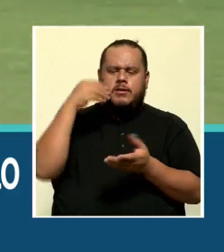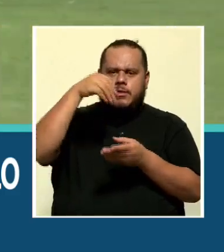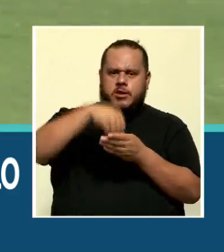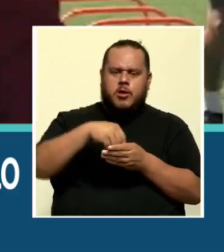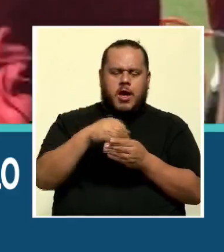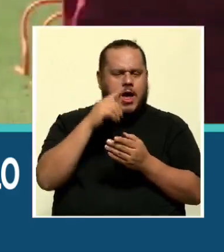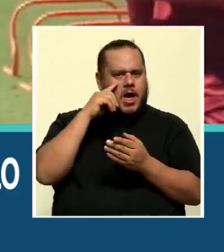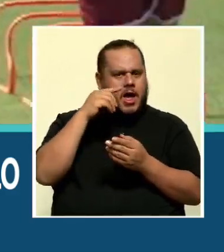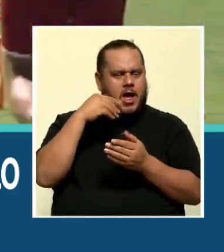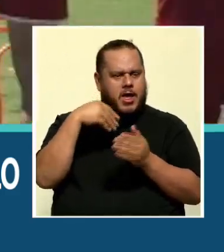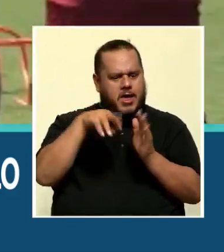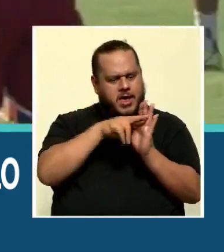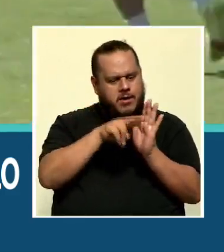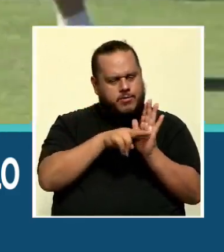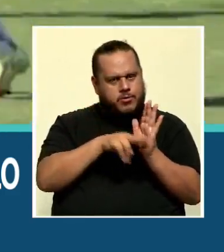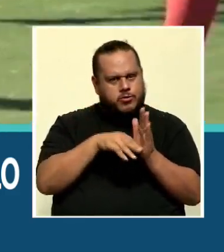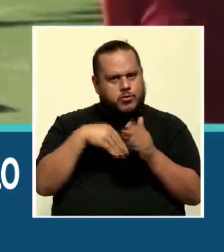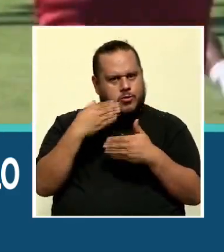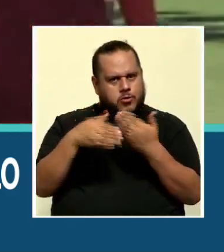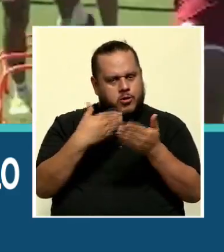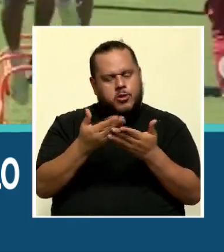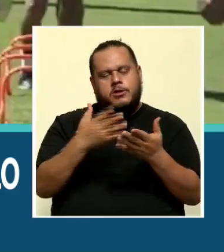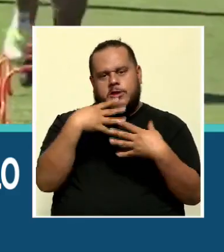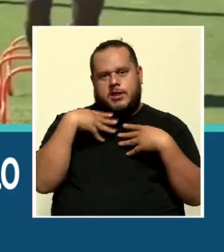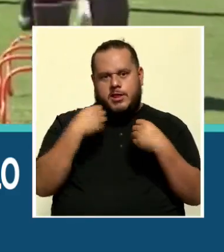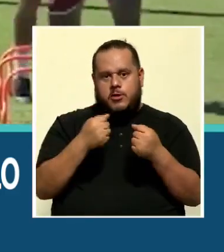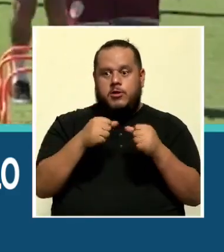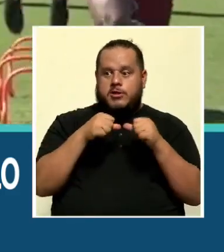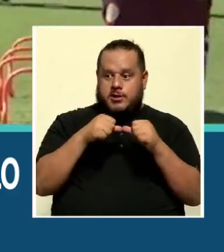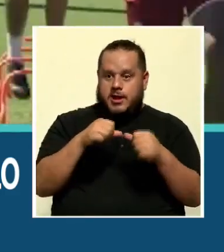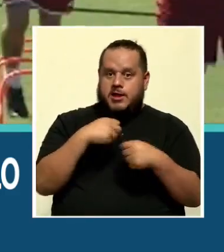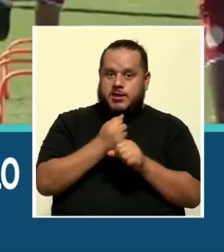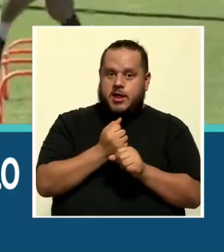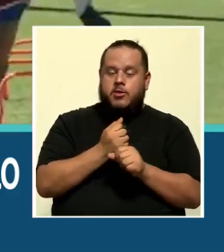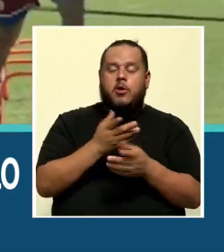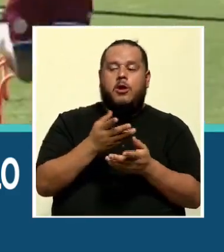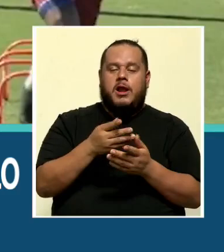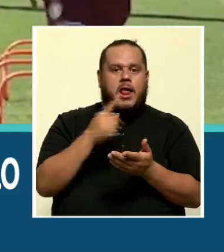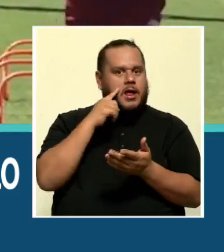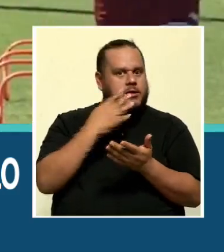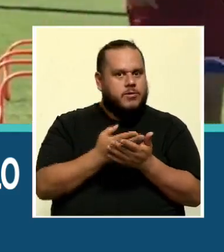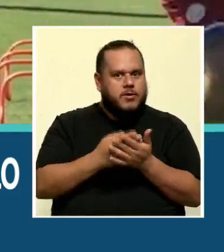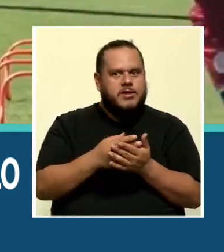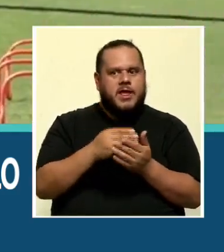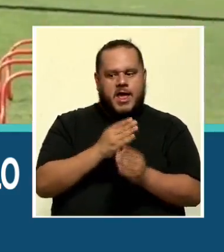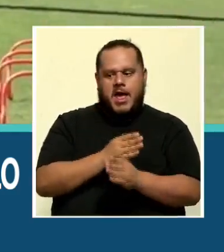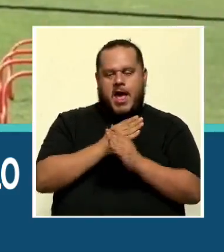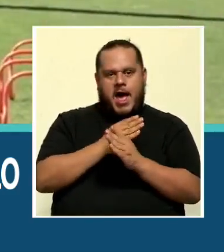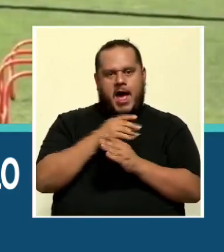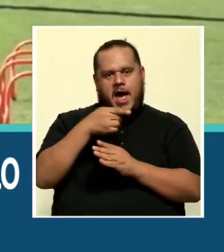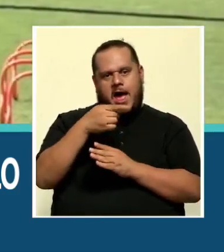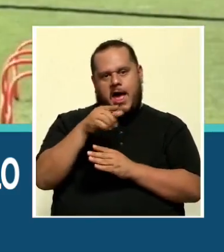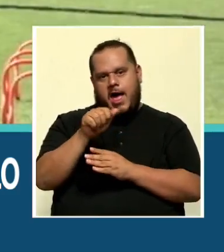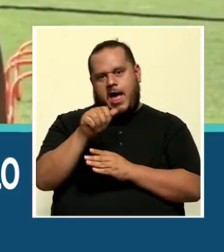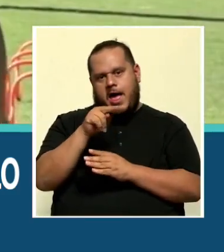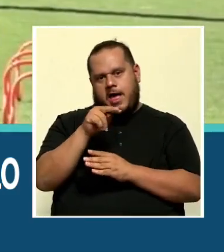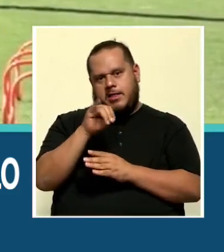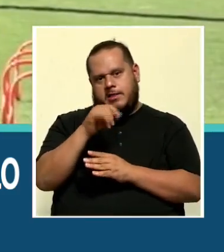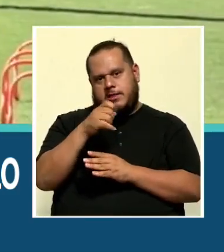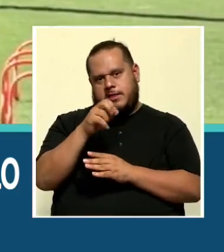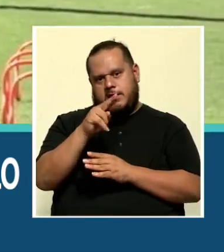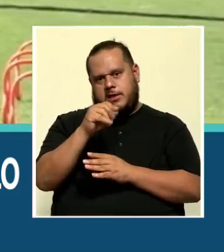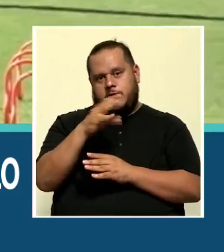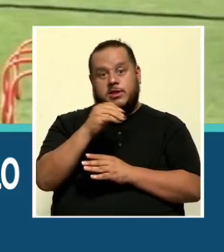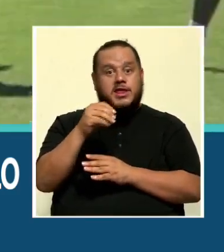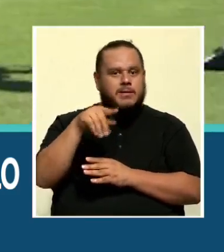salud. En los próximos días se continuarán efectuando las pruebas tanto de antígenos como PCR para detectar a tiempo